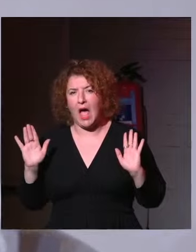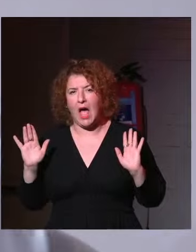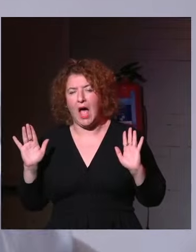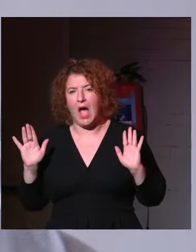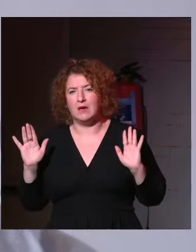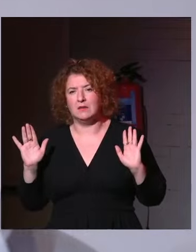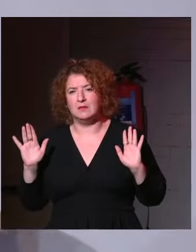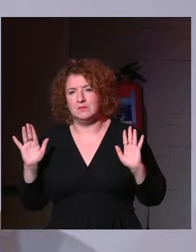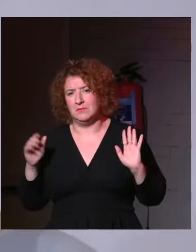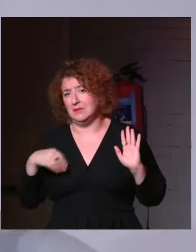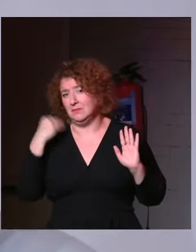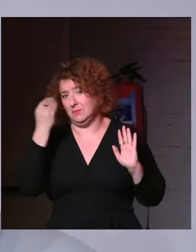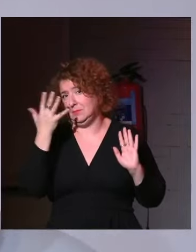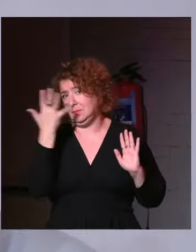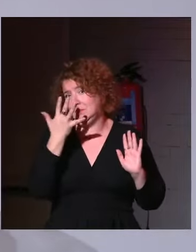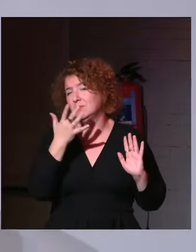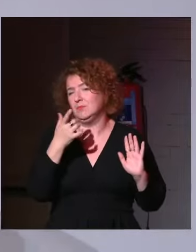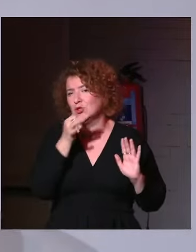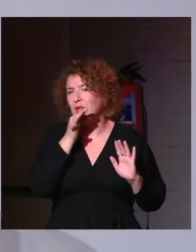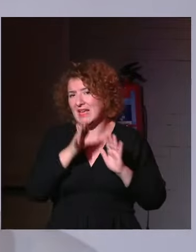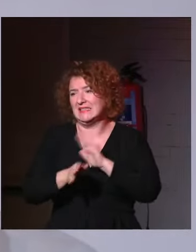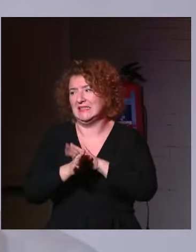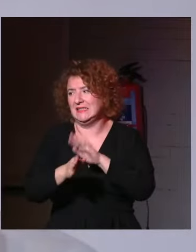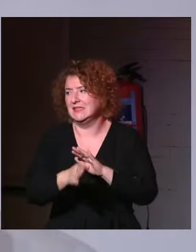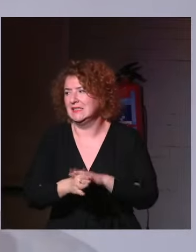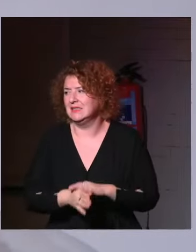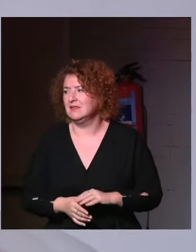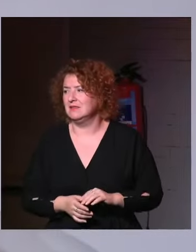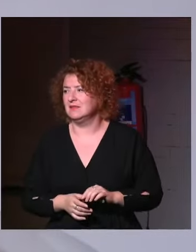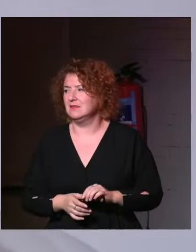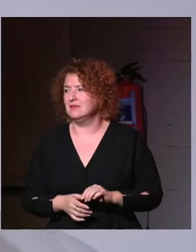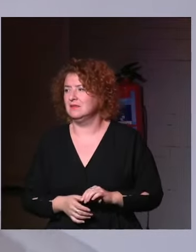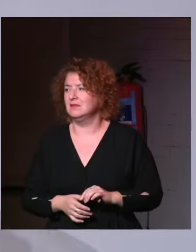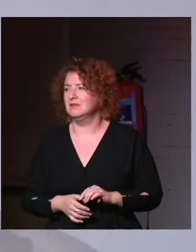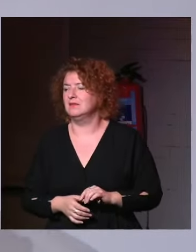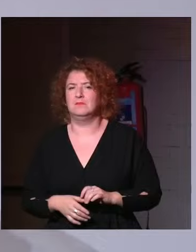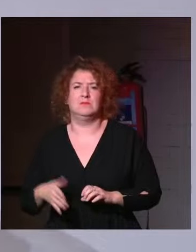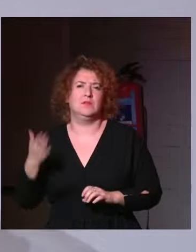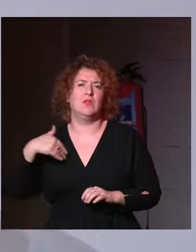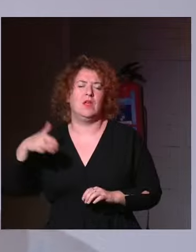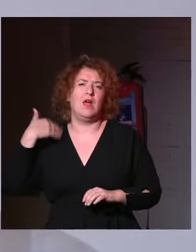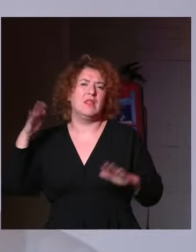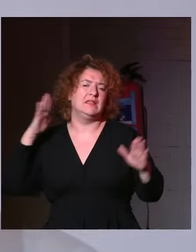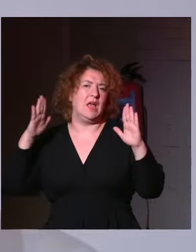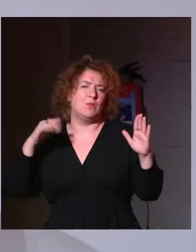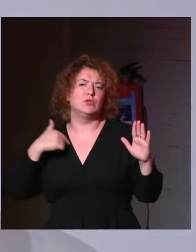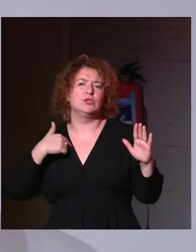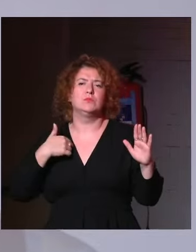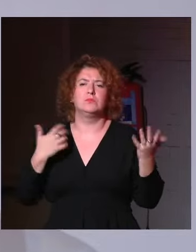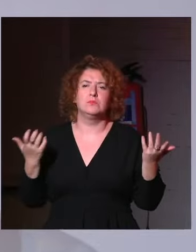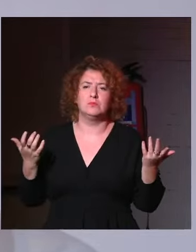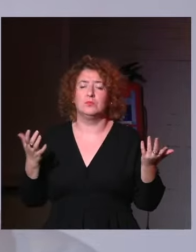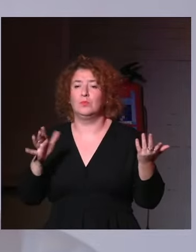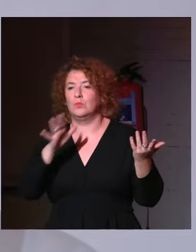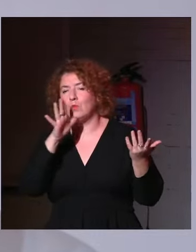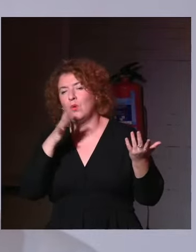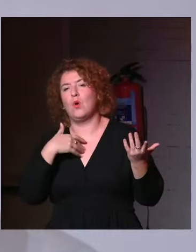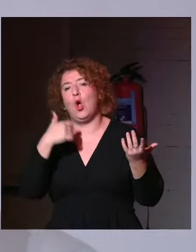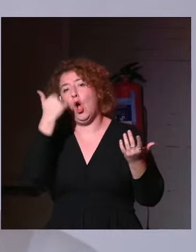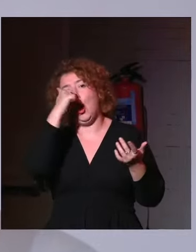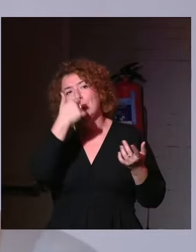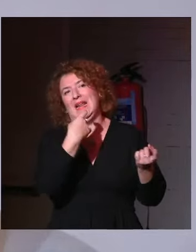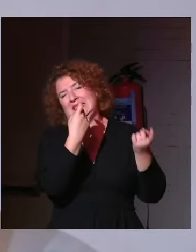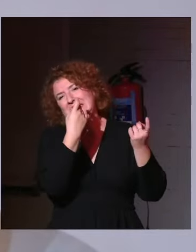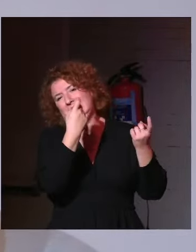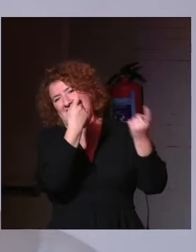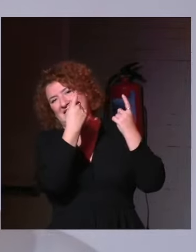yo pienso que se mantiene durante mucho tiempo y yo en esa época hace mucho tiempo enseñada por mis colegas hombres por